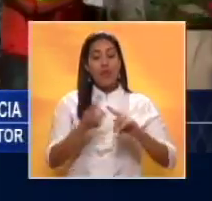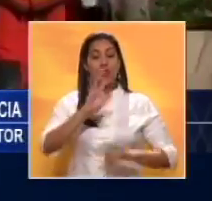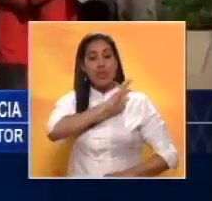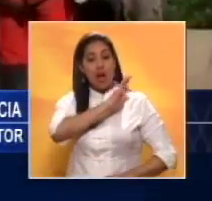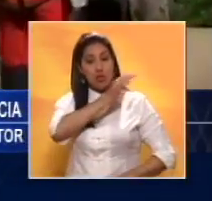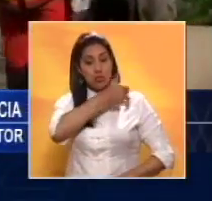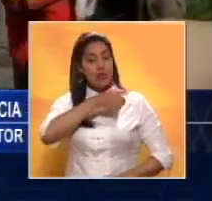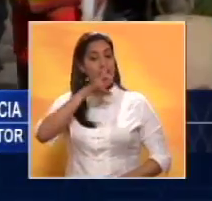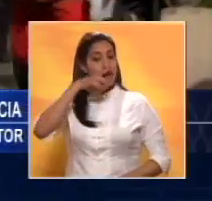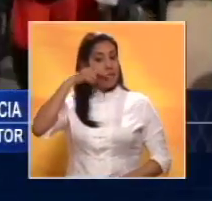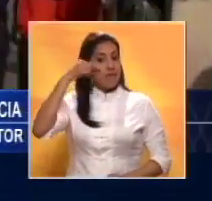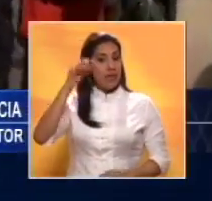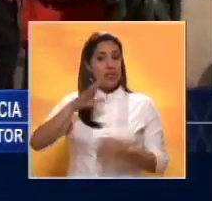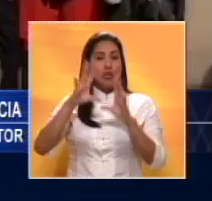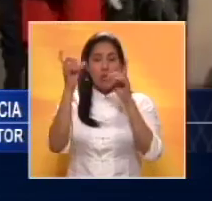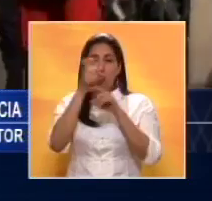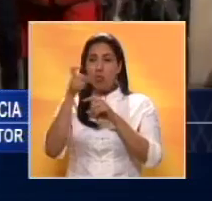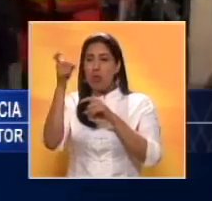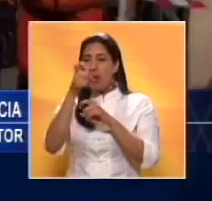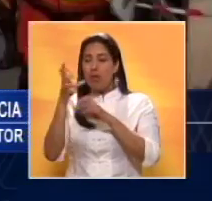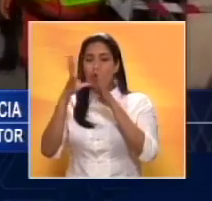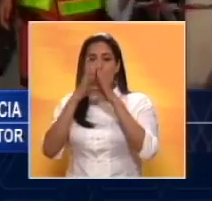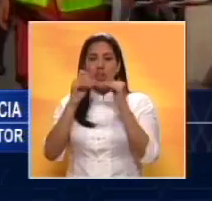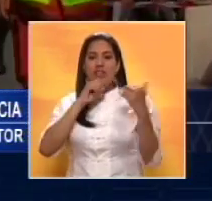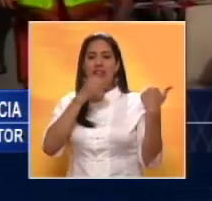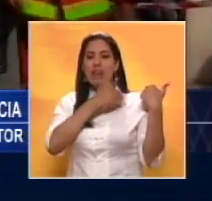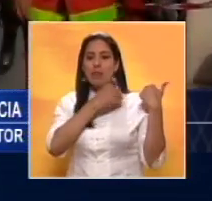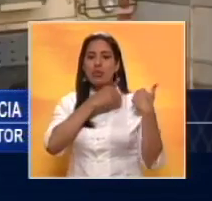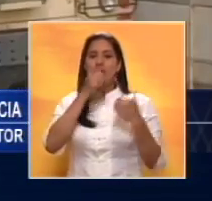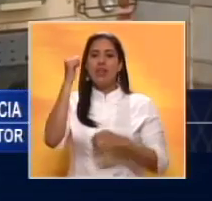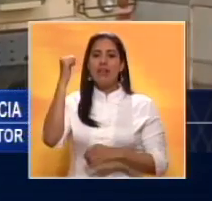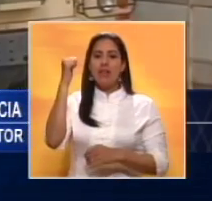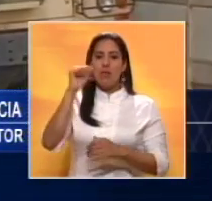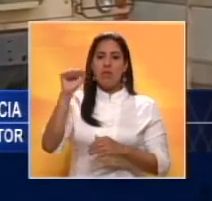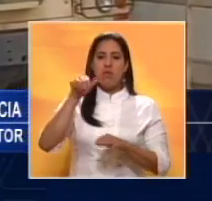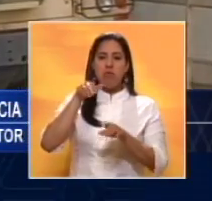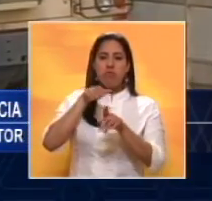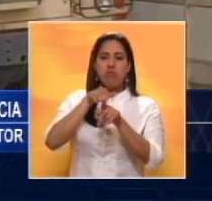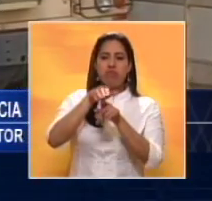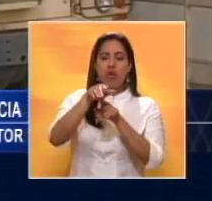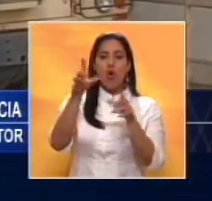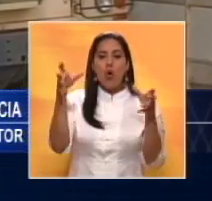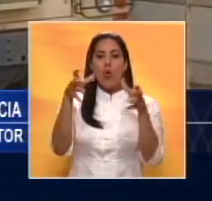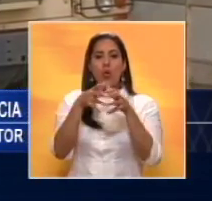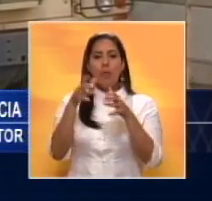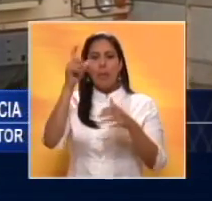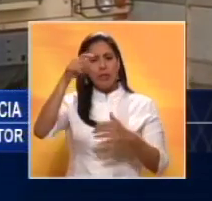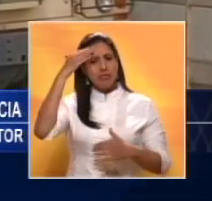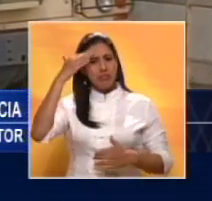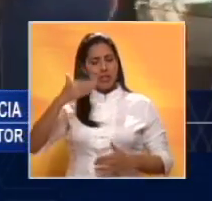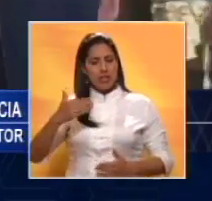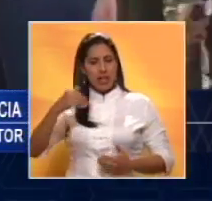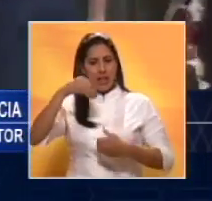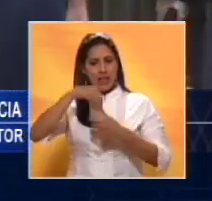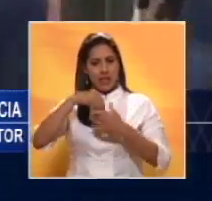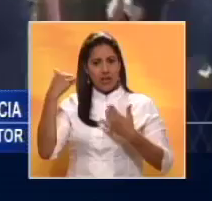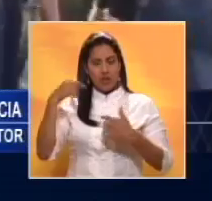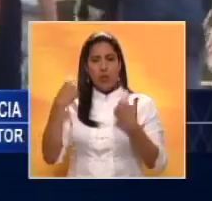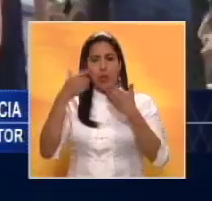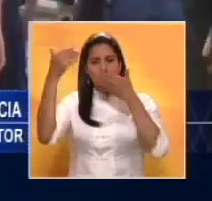Autoridades francesas buscan por todo París al responsable de embestir con su vehículo a un grupo de militares de las